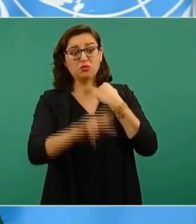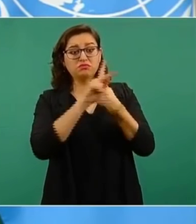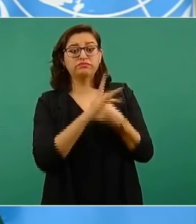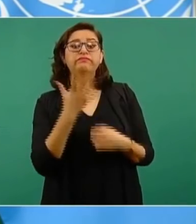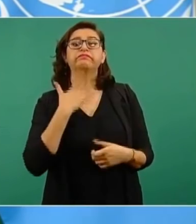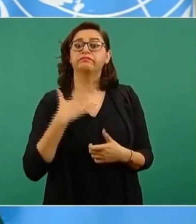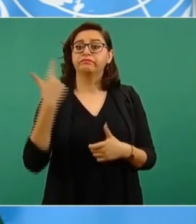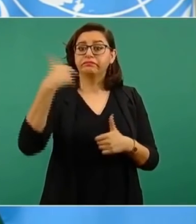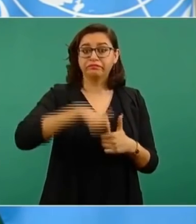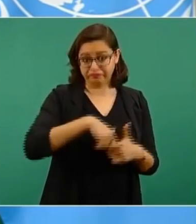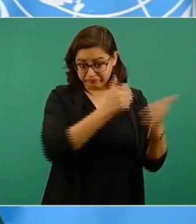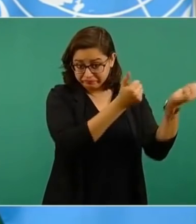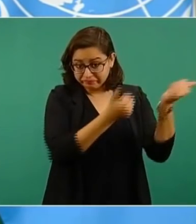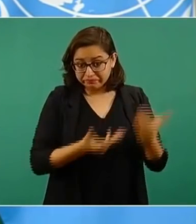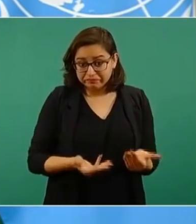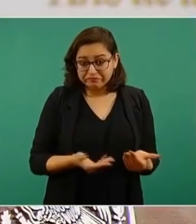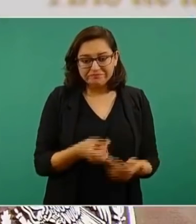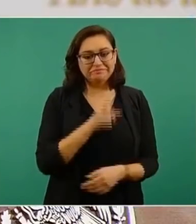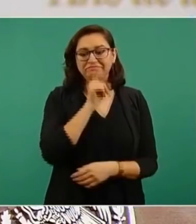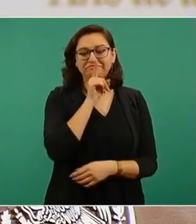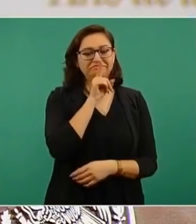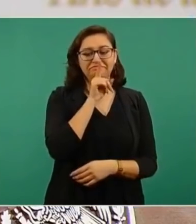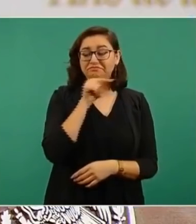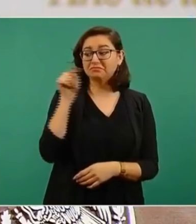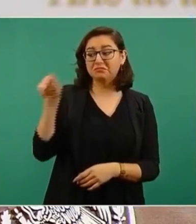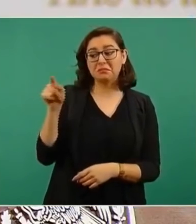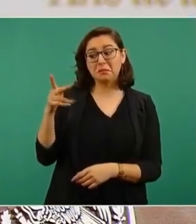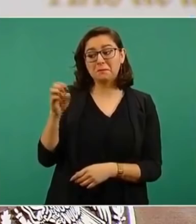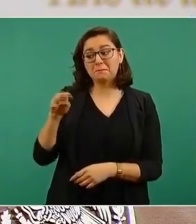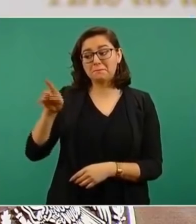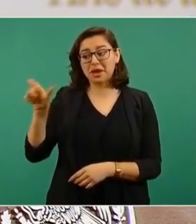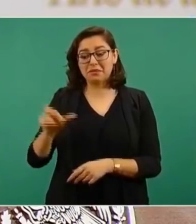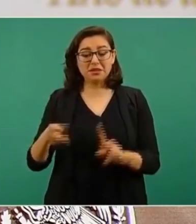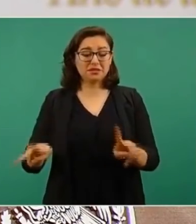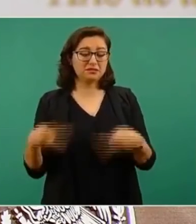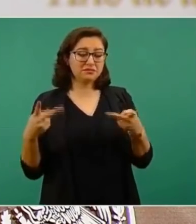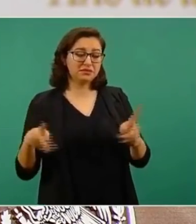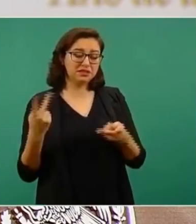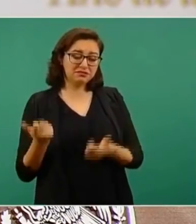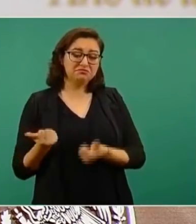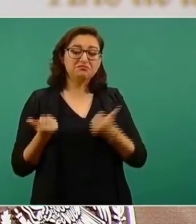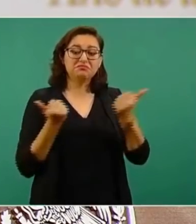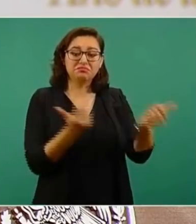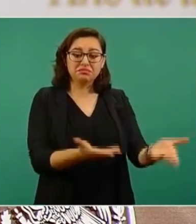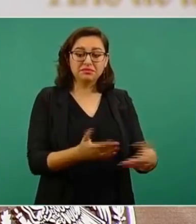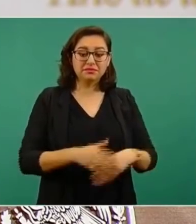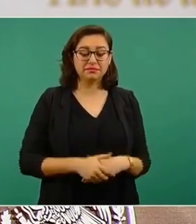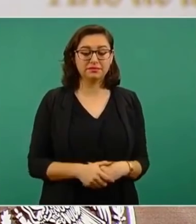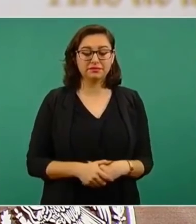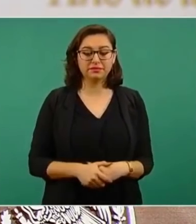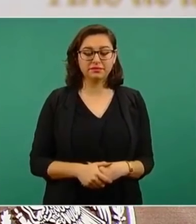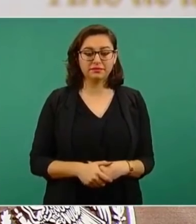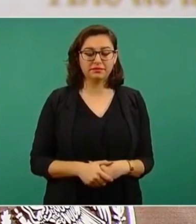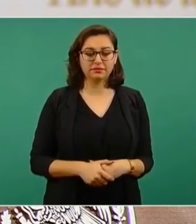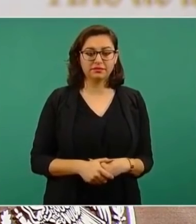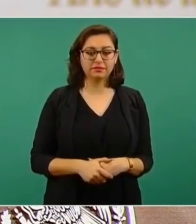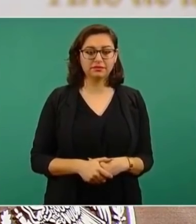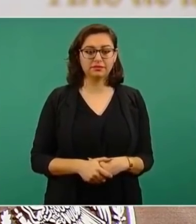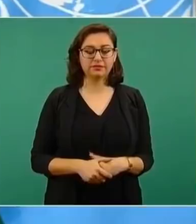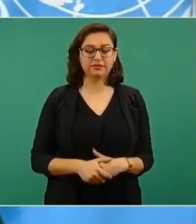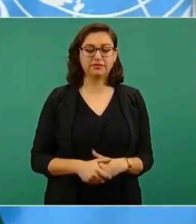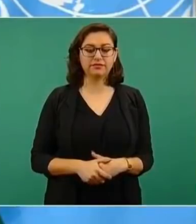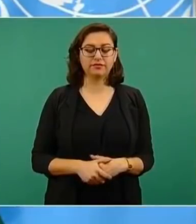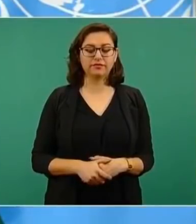Pemex, o Pemex les abastece. ¿Qué fue lo que